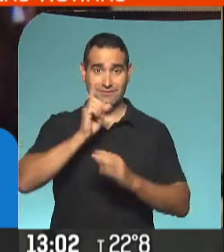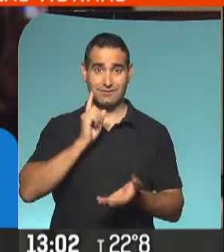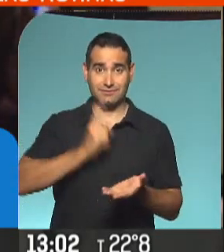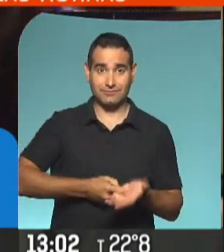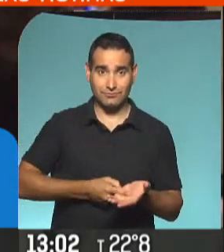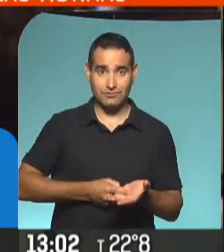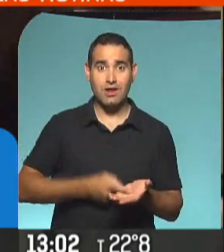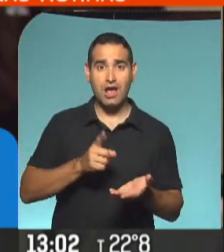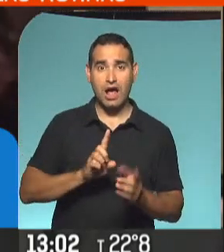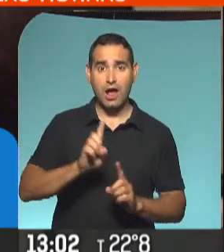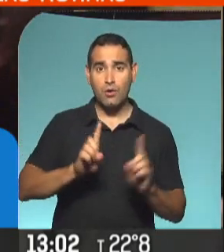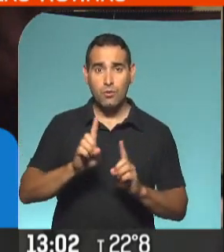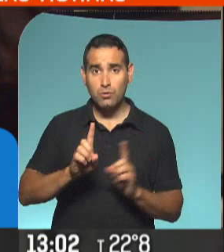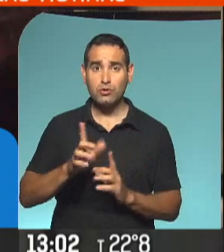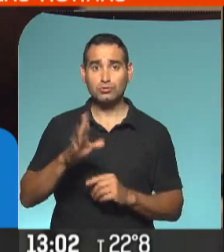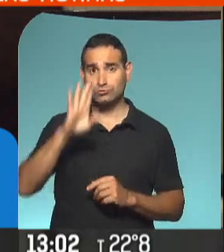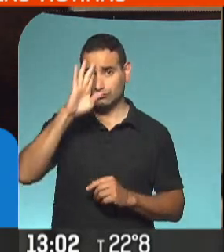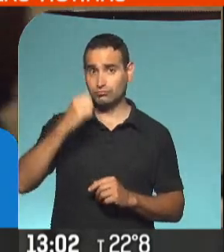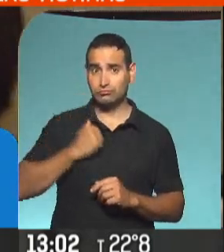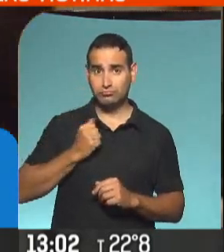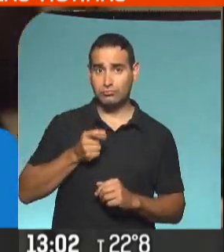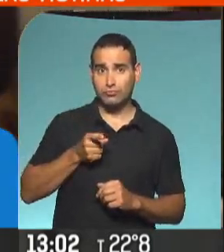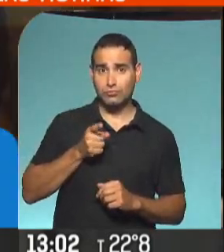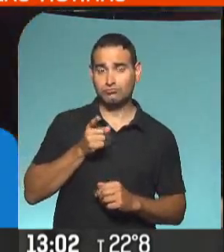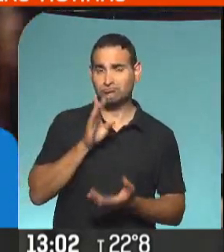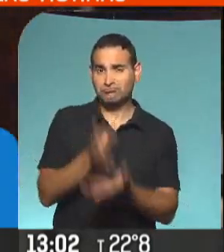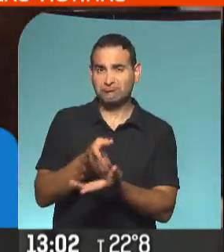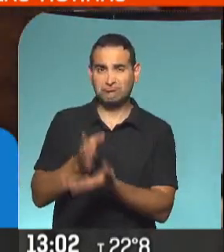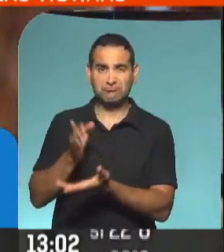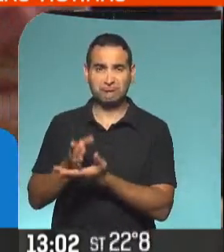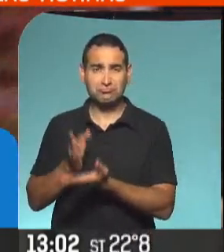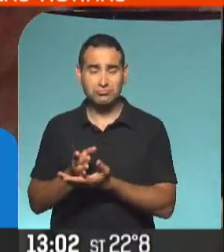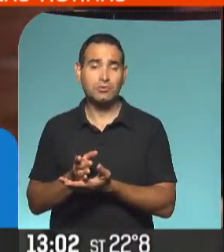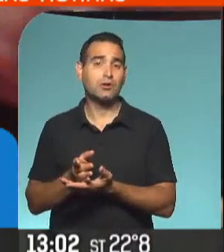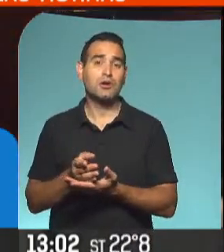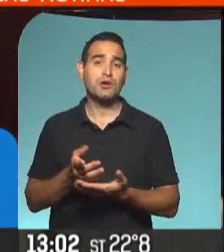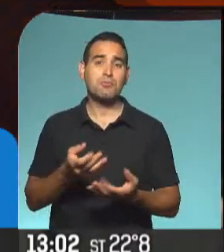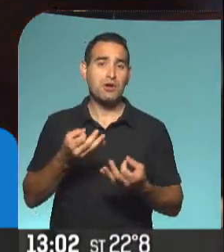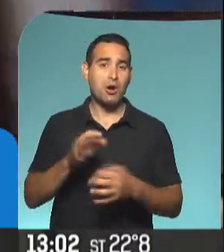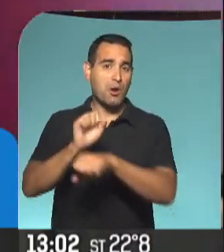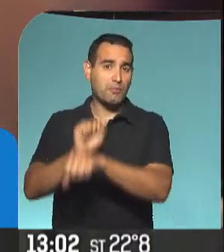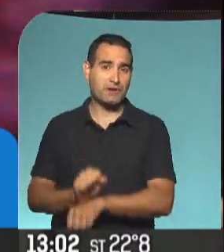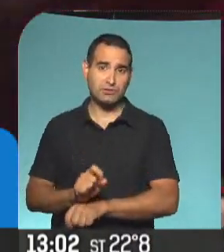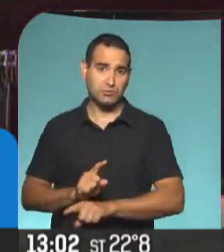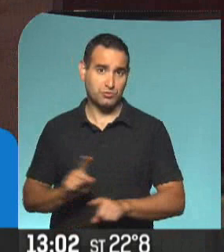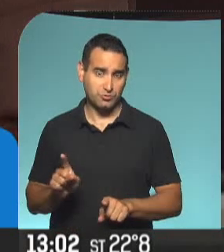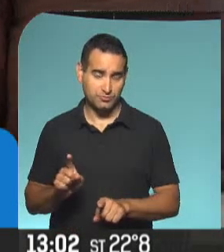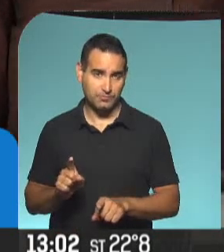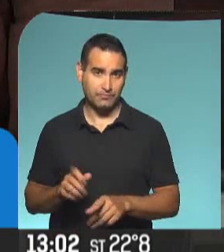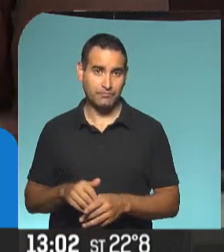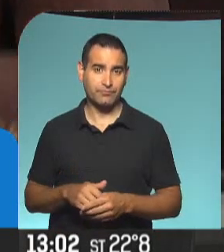donde procesaba a algunos oficiales de la Armada por un delito menor, el estrago culposo, sin prisión preventiva,